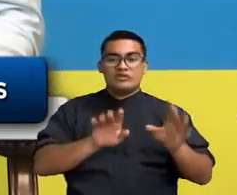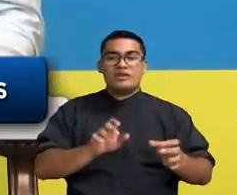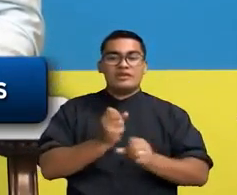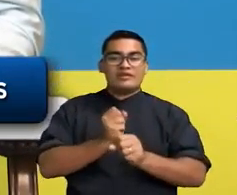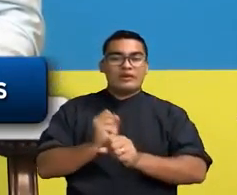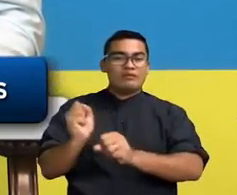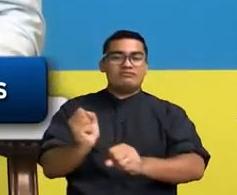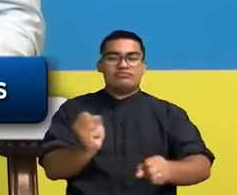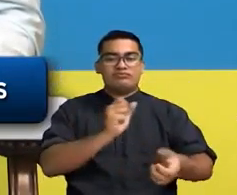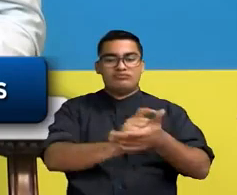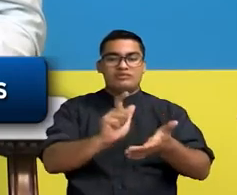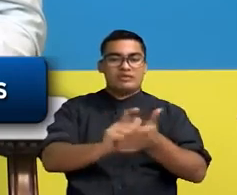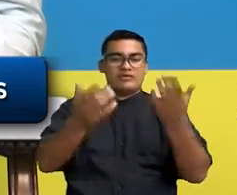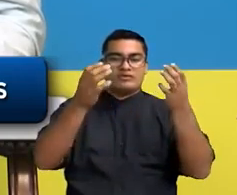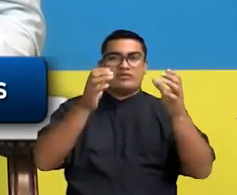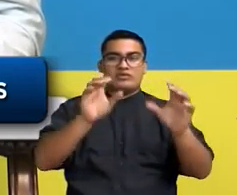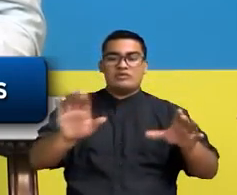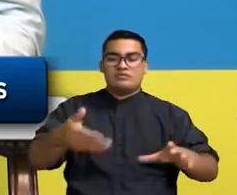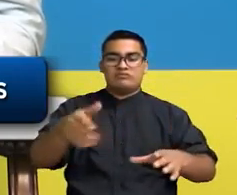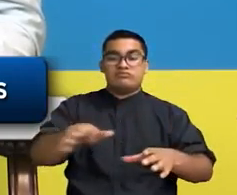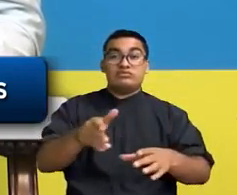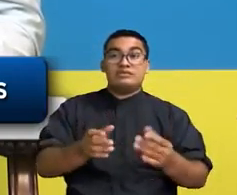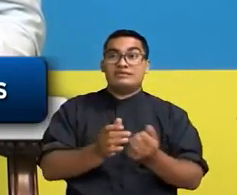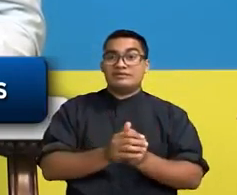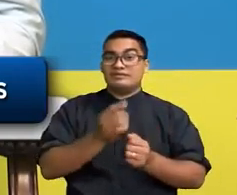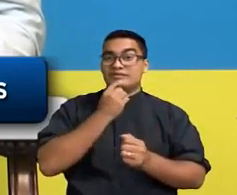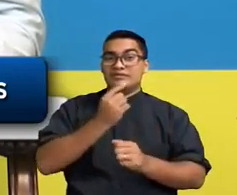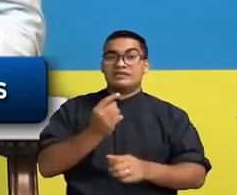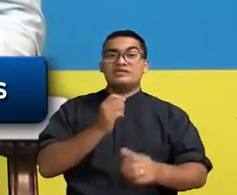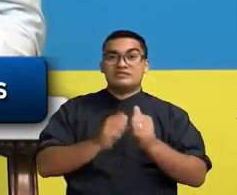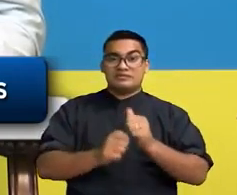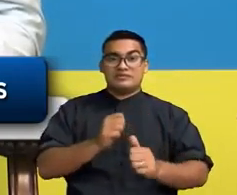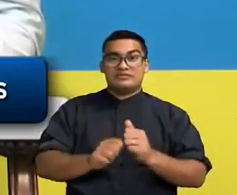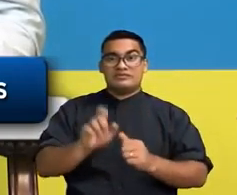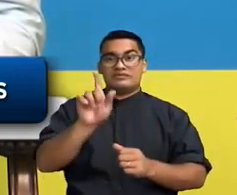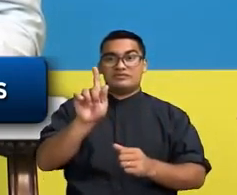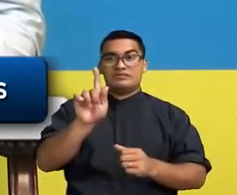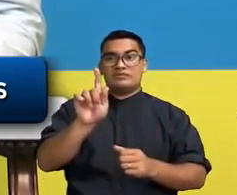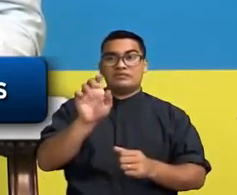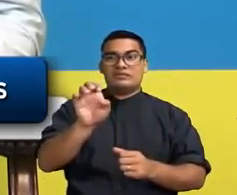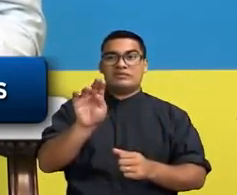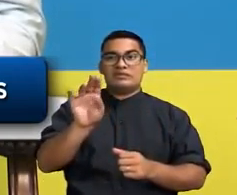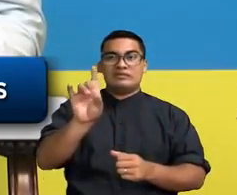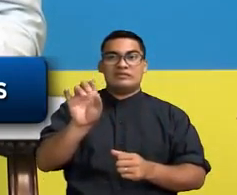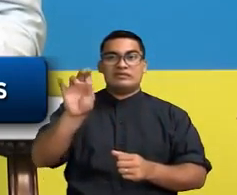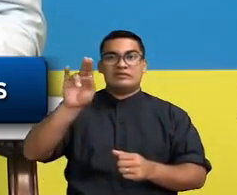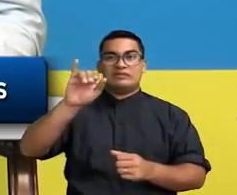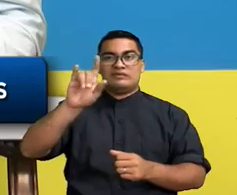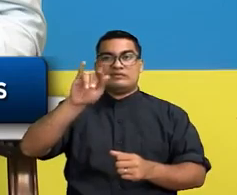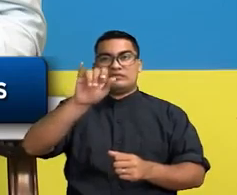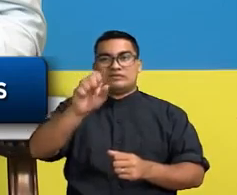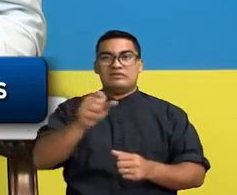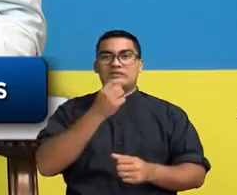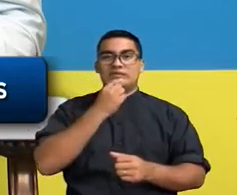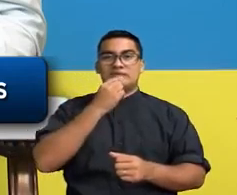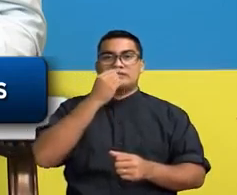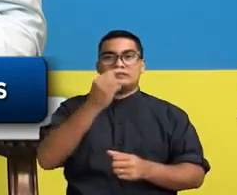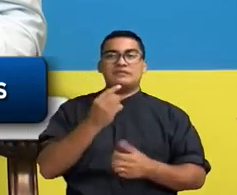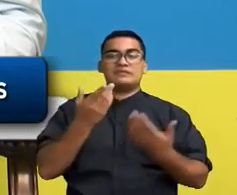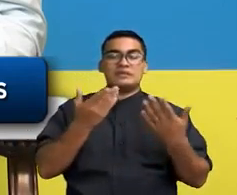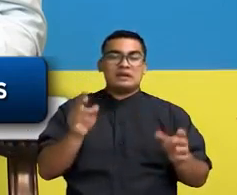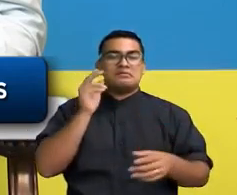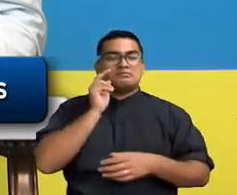40 años en la etapa perimenopáusica, donde su parte hormonal declina un poco, y vemos ya